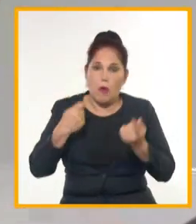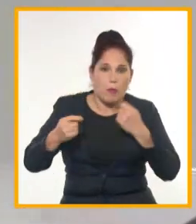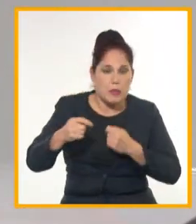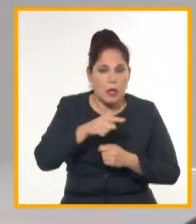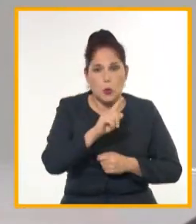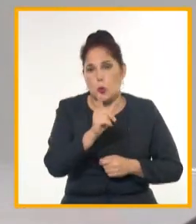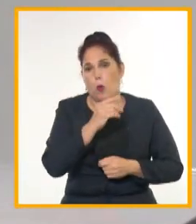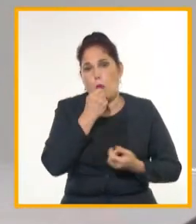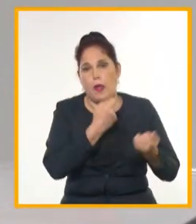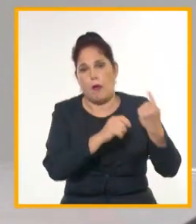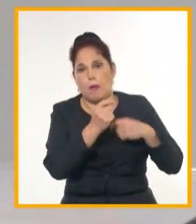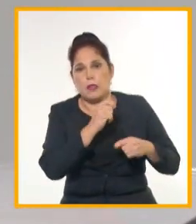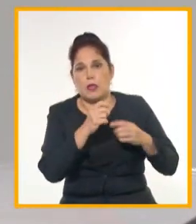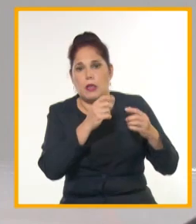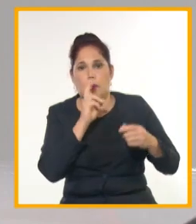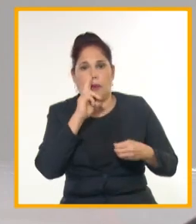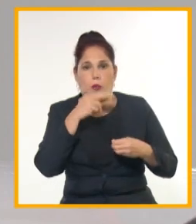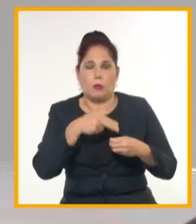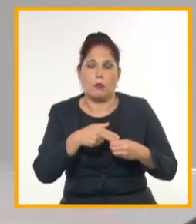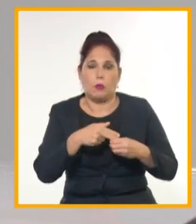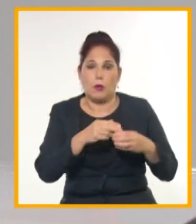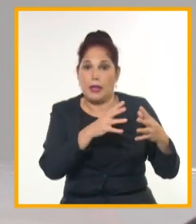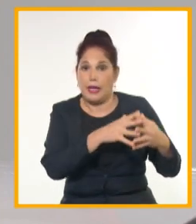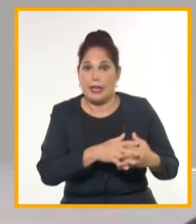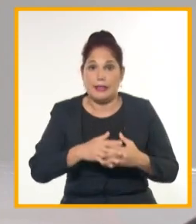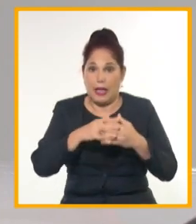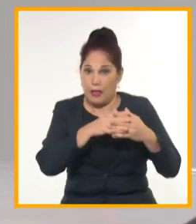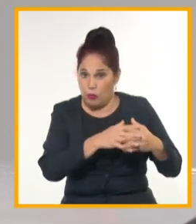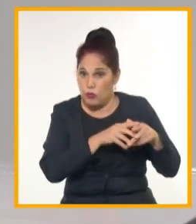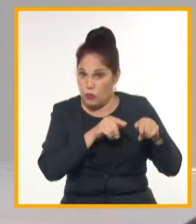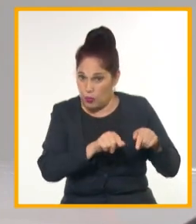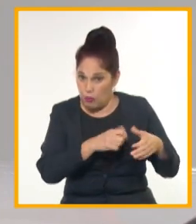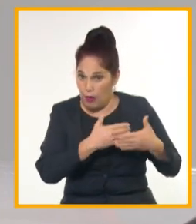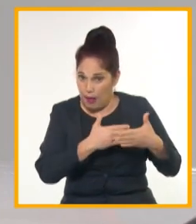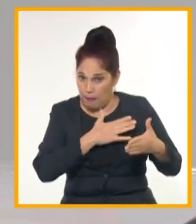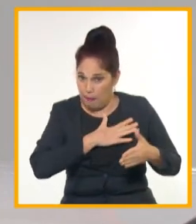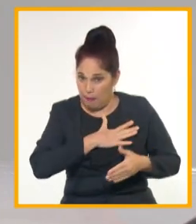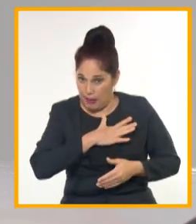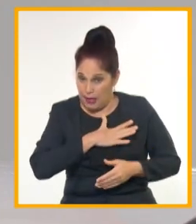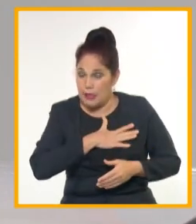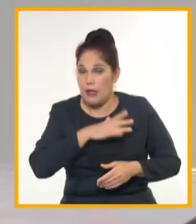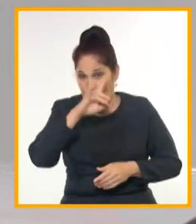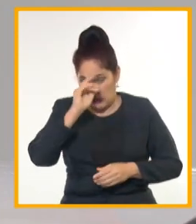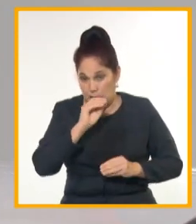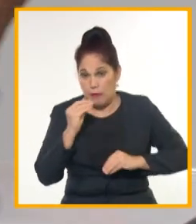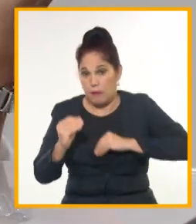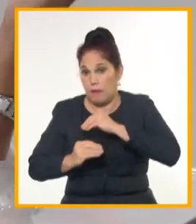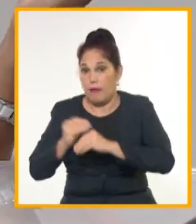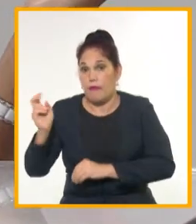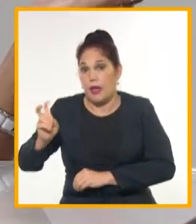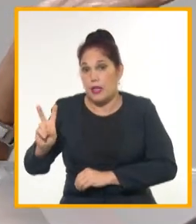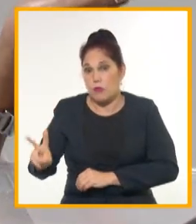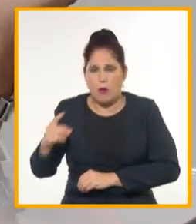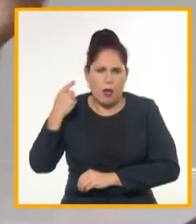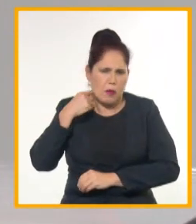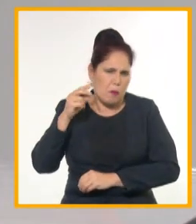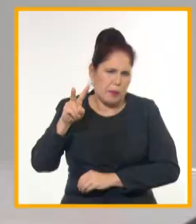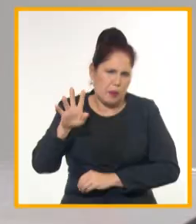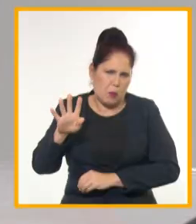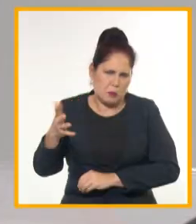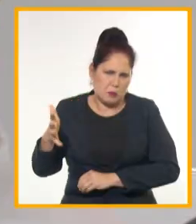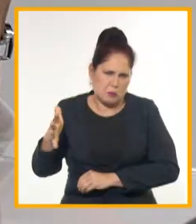no. Estados Unidos, mediante Chevron, sí convirtió a Venezuela en el año